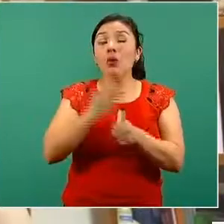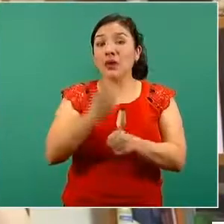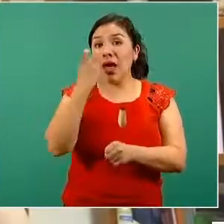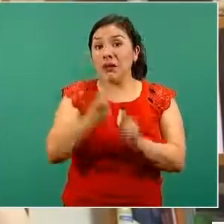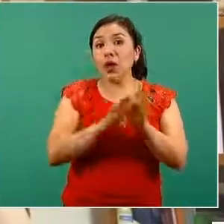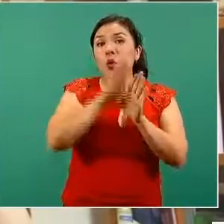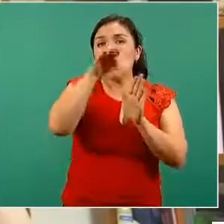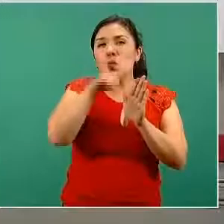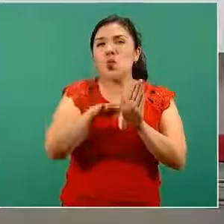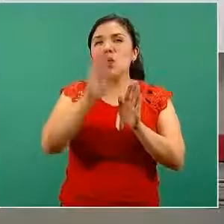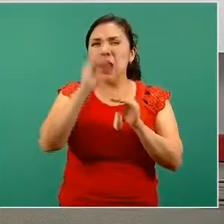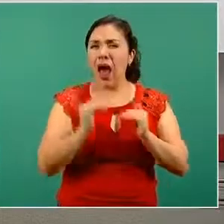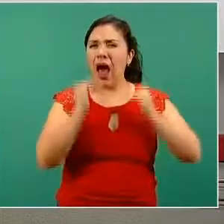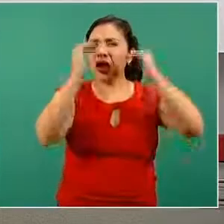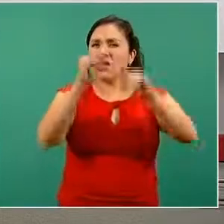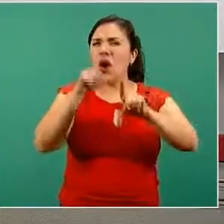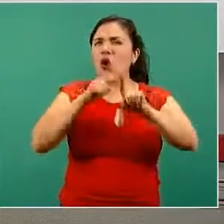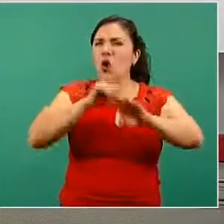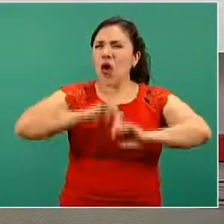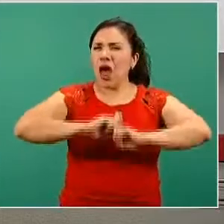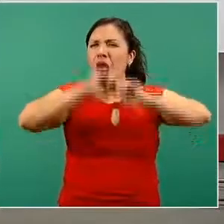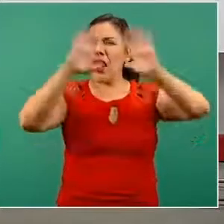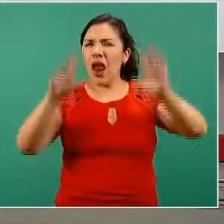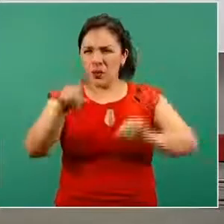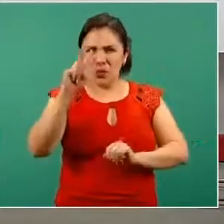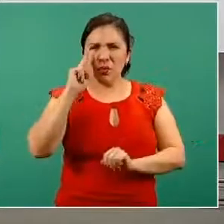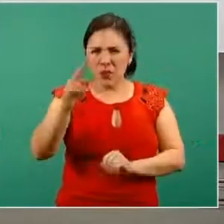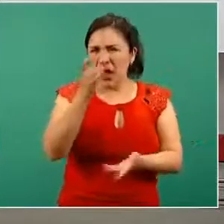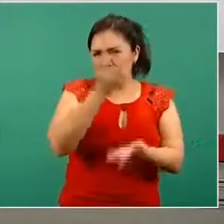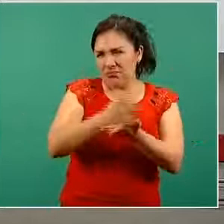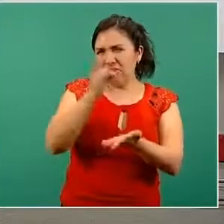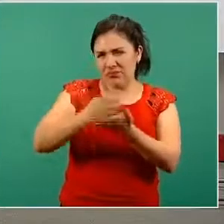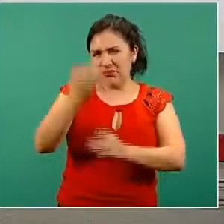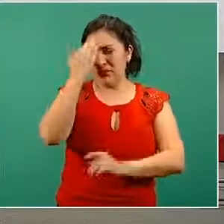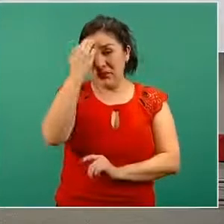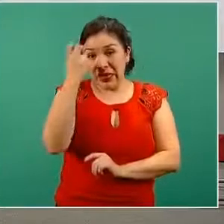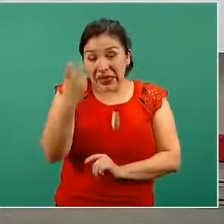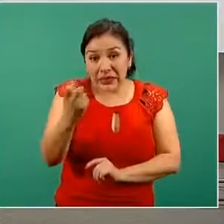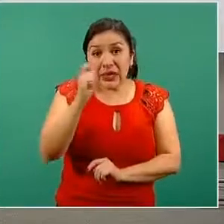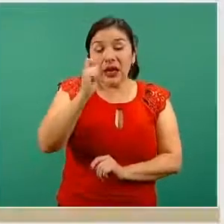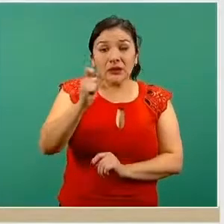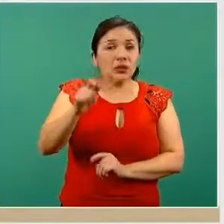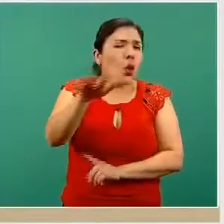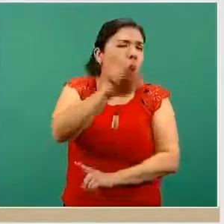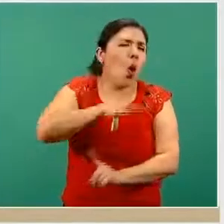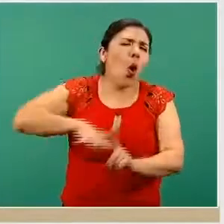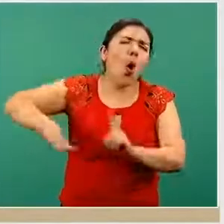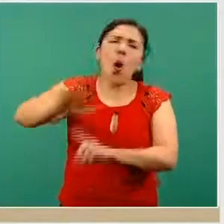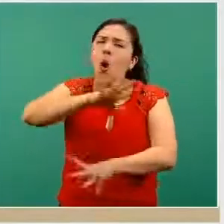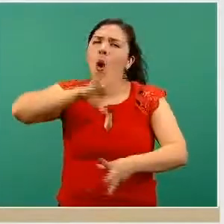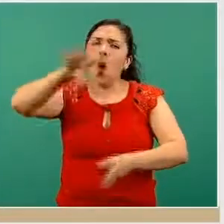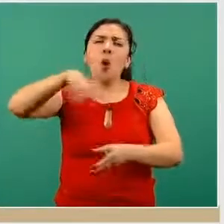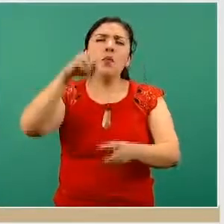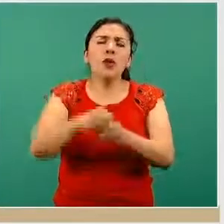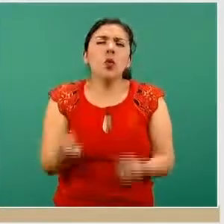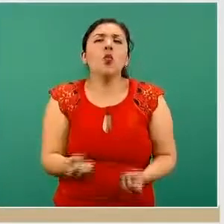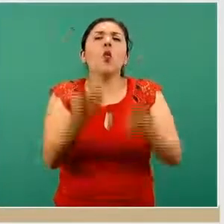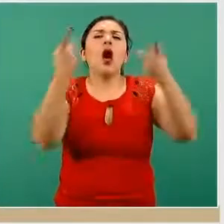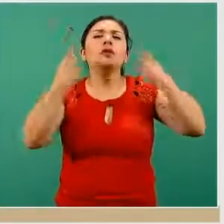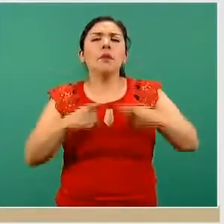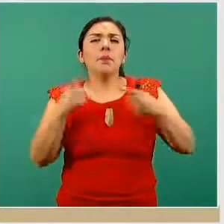curva superior, la que está en un tono más claro, que ustedes también ya lo identifican, pues este es el universo total de